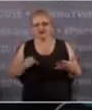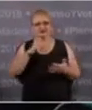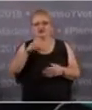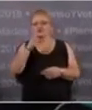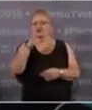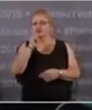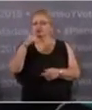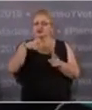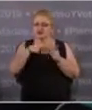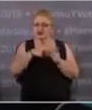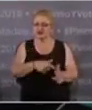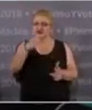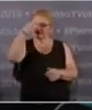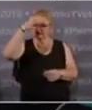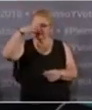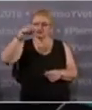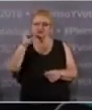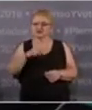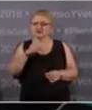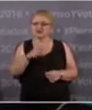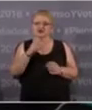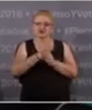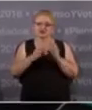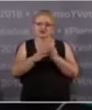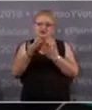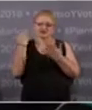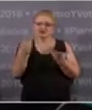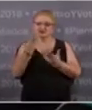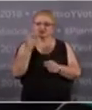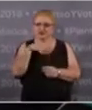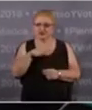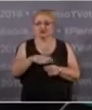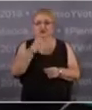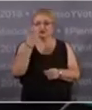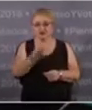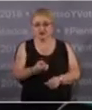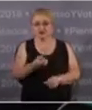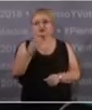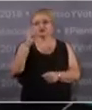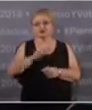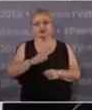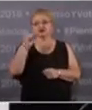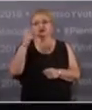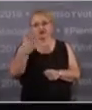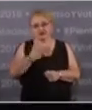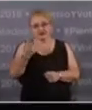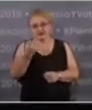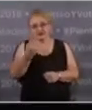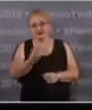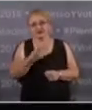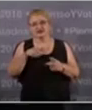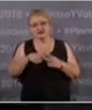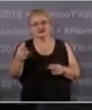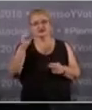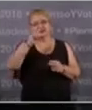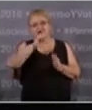cosas que hemos hecho mal. Por eso, de manera fundamental, nos parece necesario que en caso de que la Suprema Corte de Justicia abrogue la Ley de